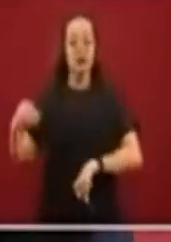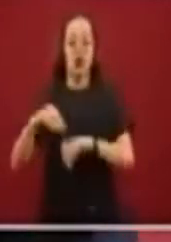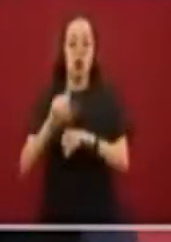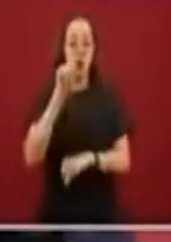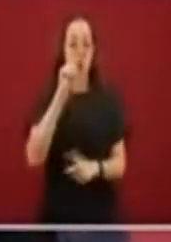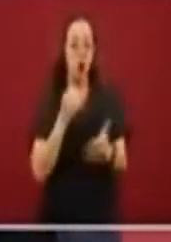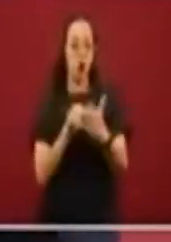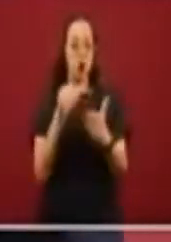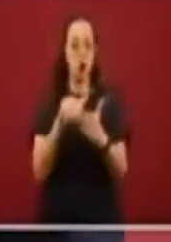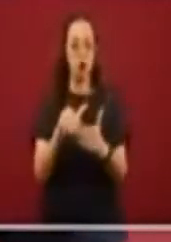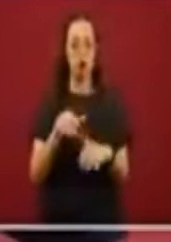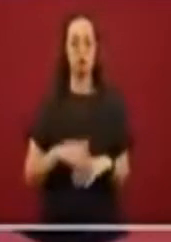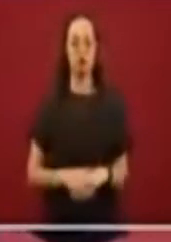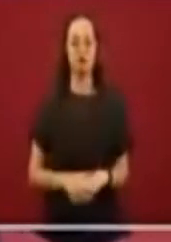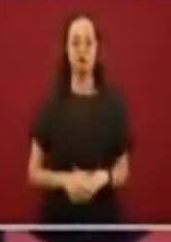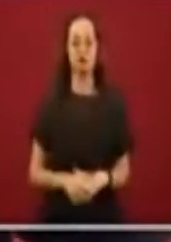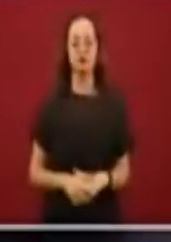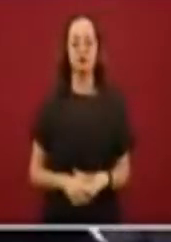bienestar son